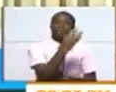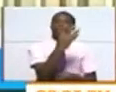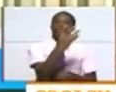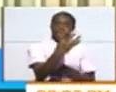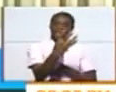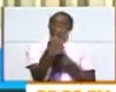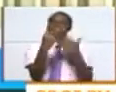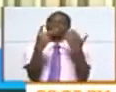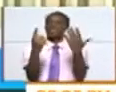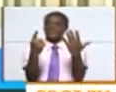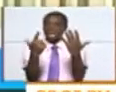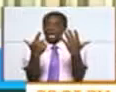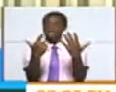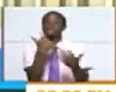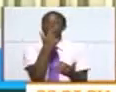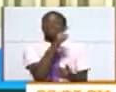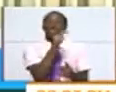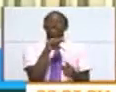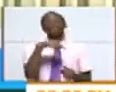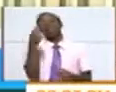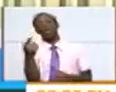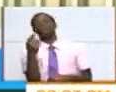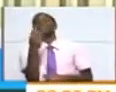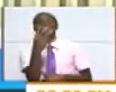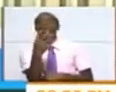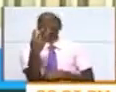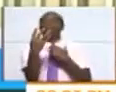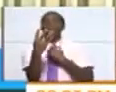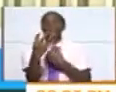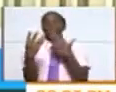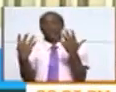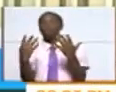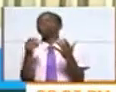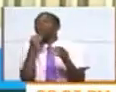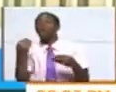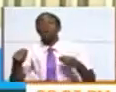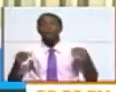Exacto. ¿Quién la puede convocar? El 348, ¿quién exacto lo puede hacer?